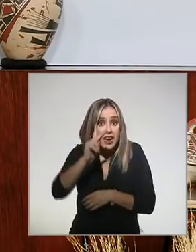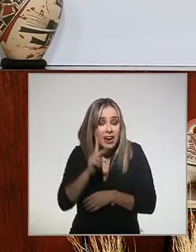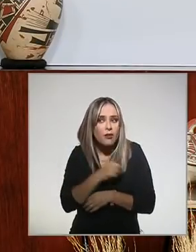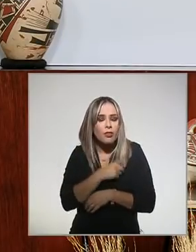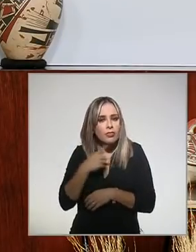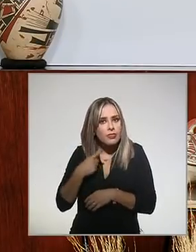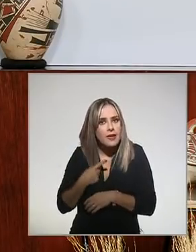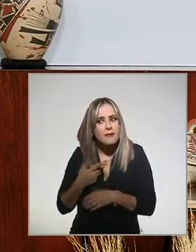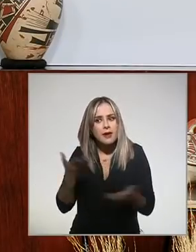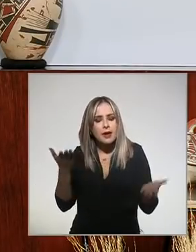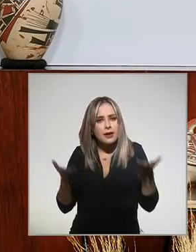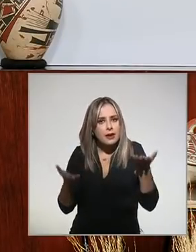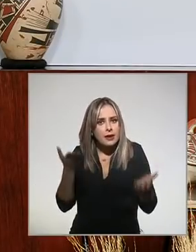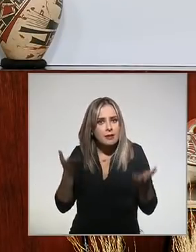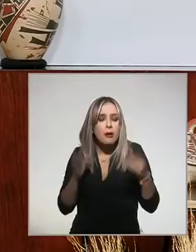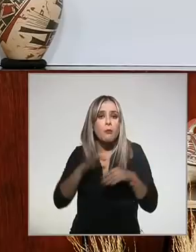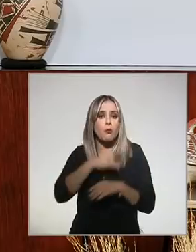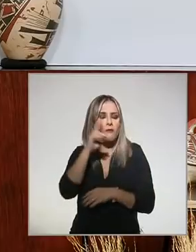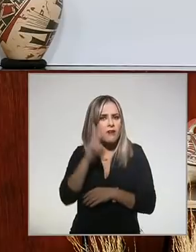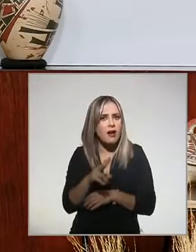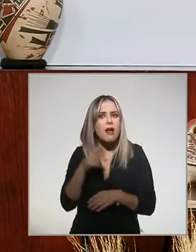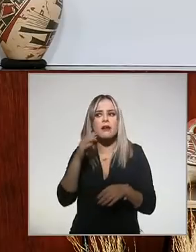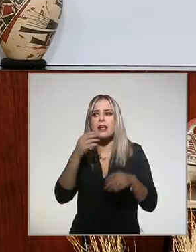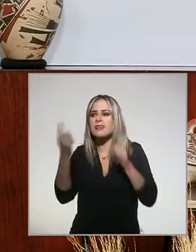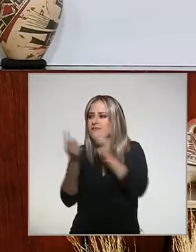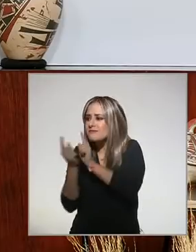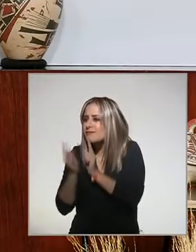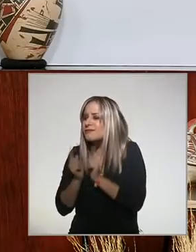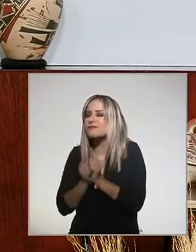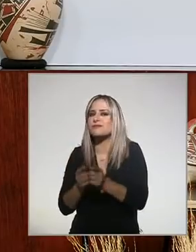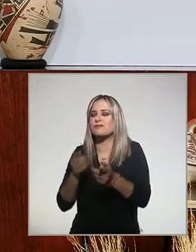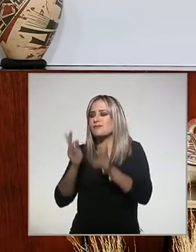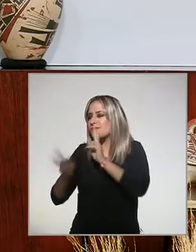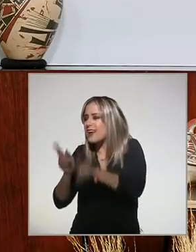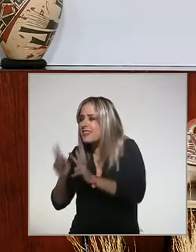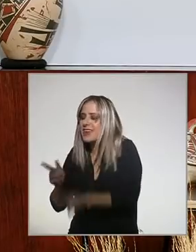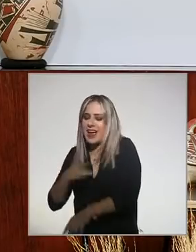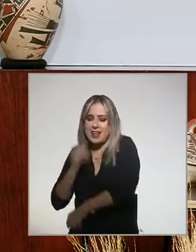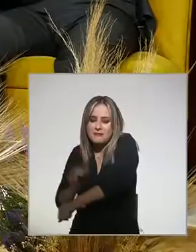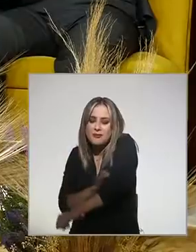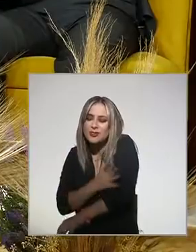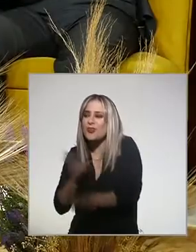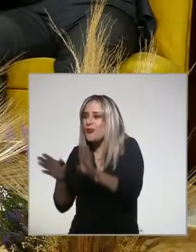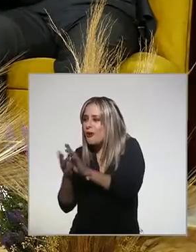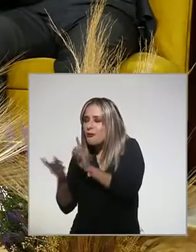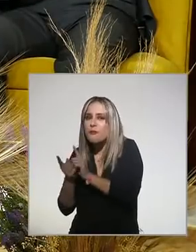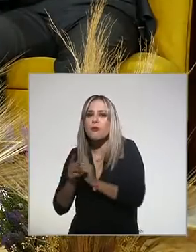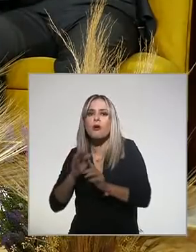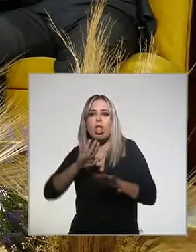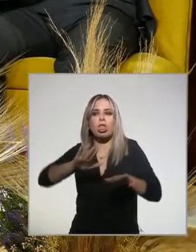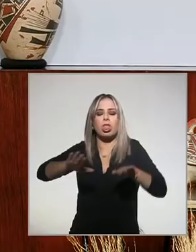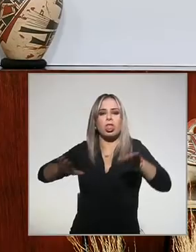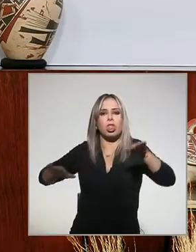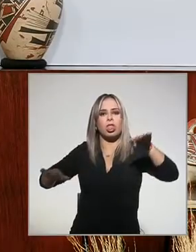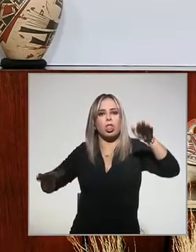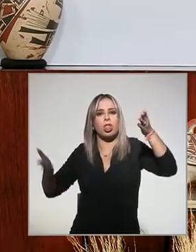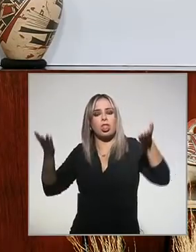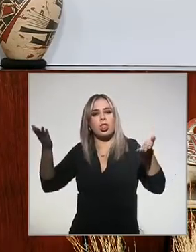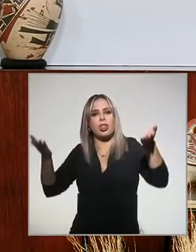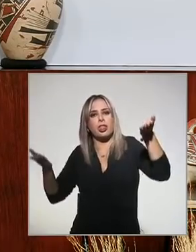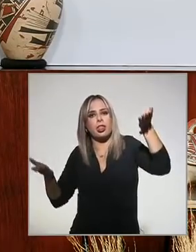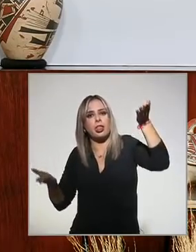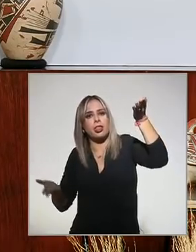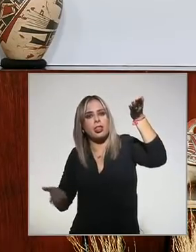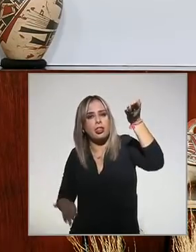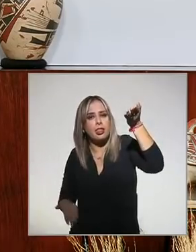lado y se vio muy afectada el desarrollo de las habilidades socioemocionales de los niños, que vamos a hablar sobre lo importante que es que tengan este